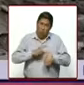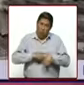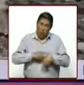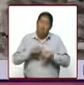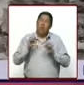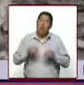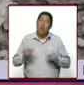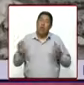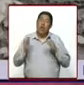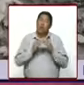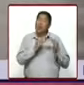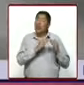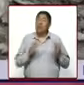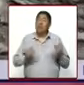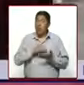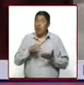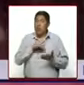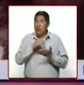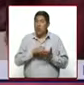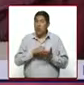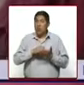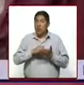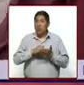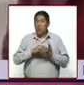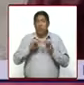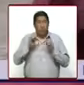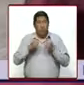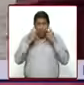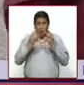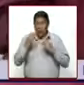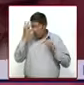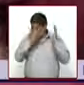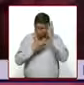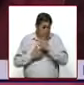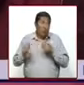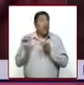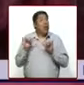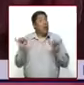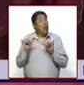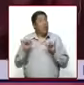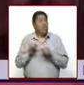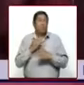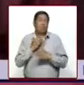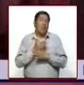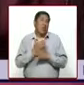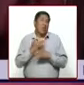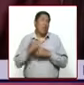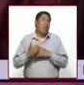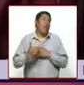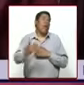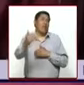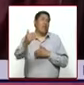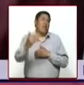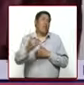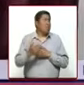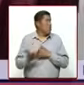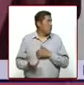ciudad, para que nuestro centro de la ciudad tan olvidado se vea más lindo. Y también vamos a molestar un poquito más adelante,